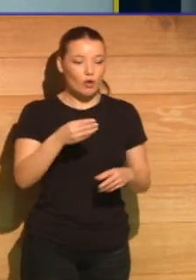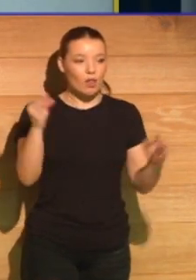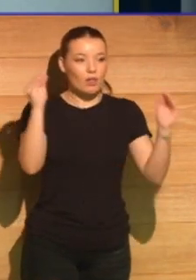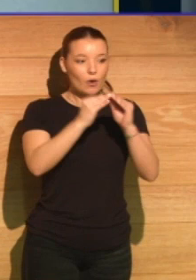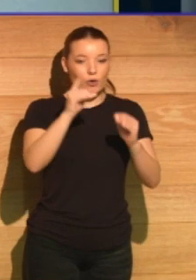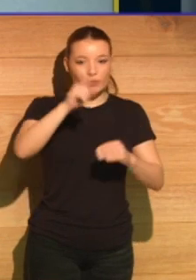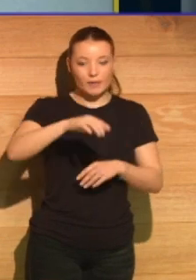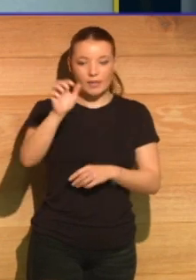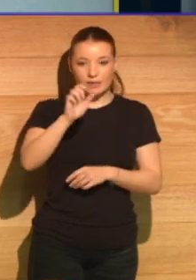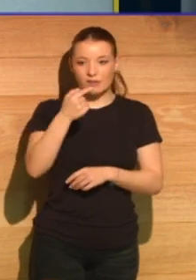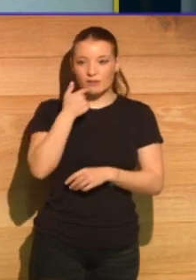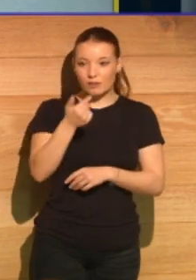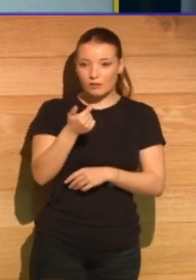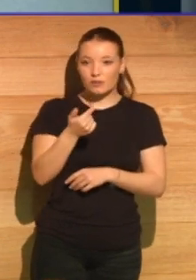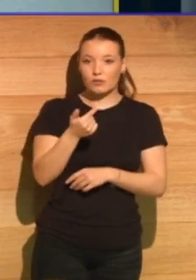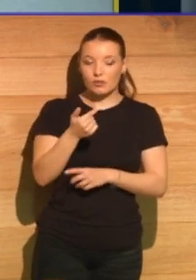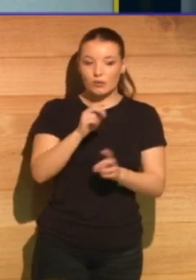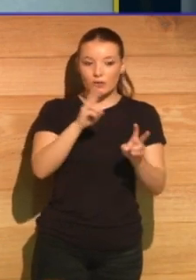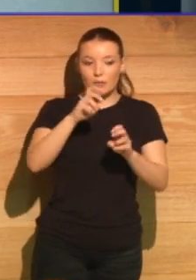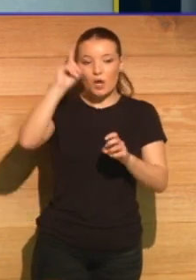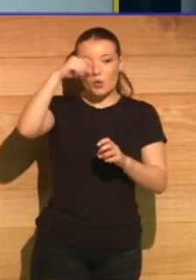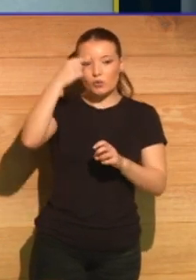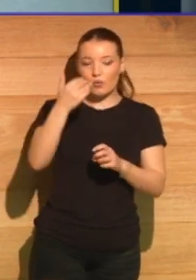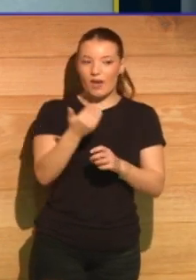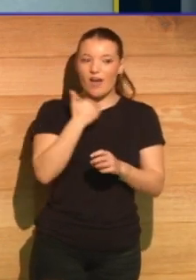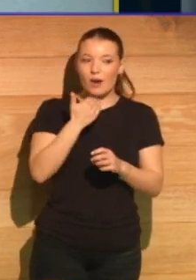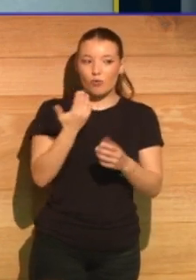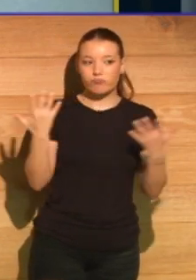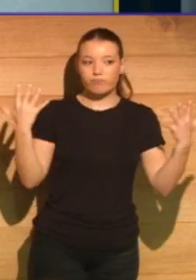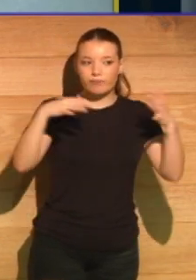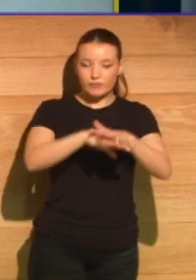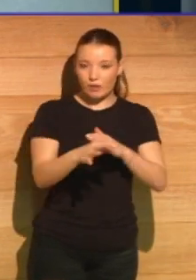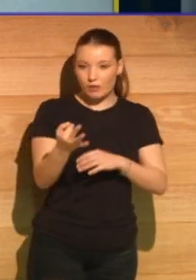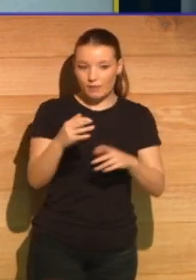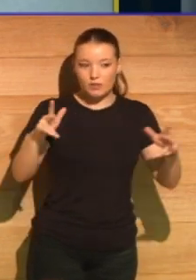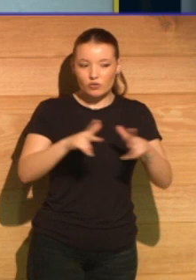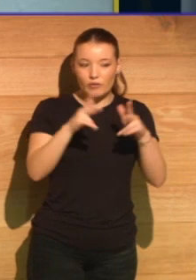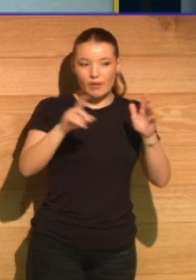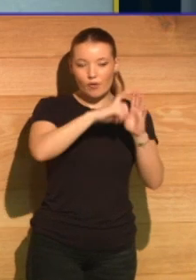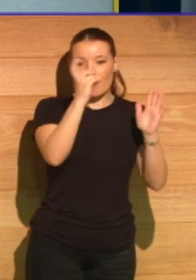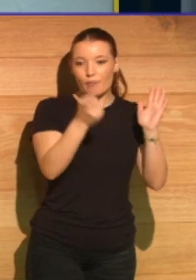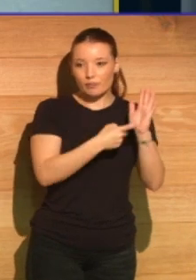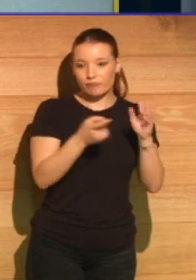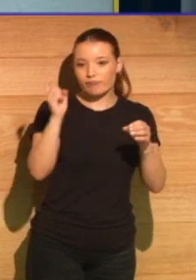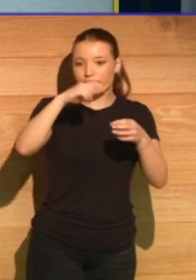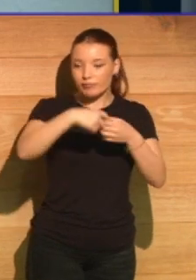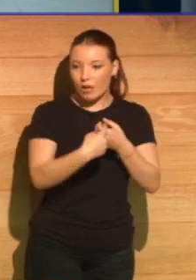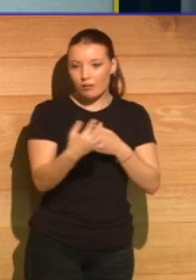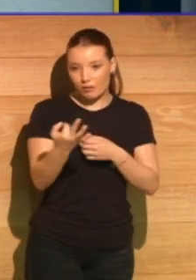de que la cultura es algo en conjunto y que todos tenemos que participar en lo que es lo